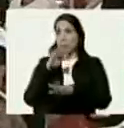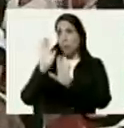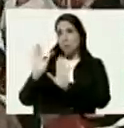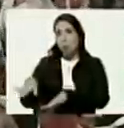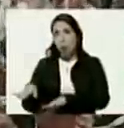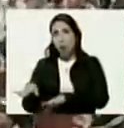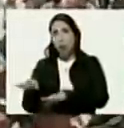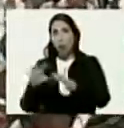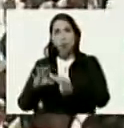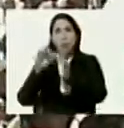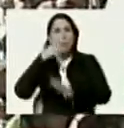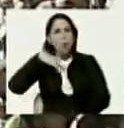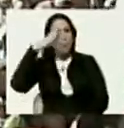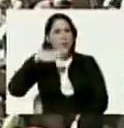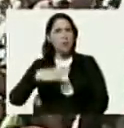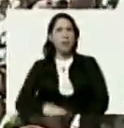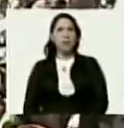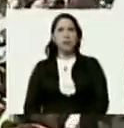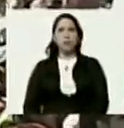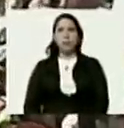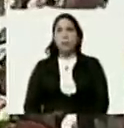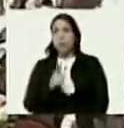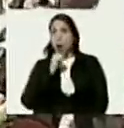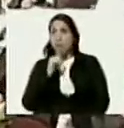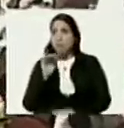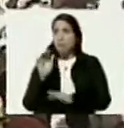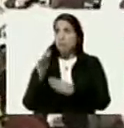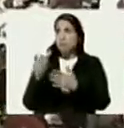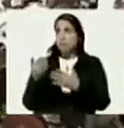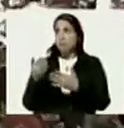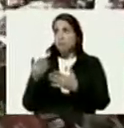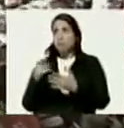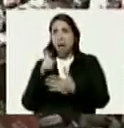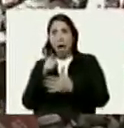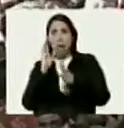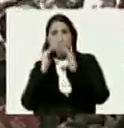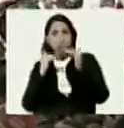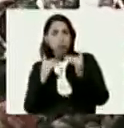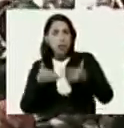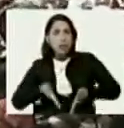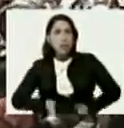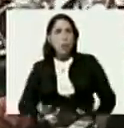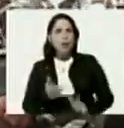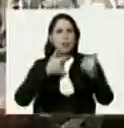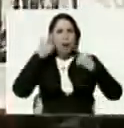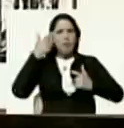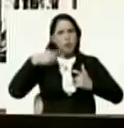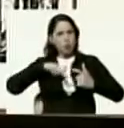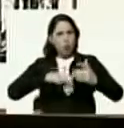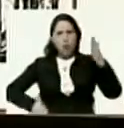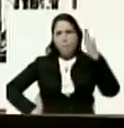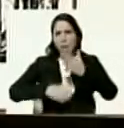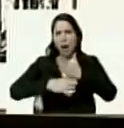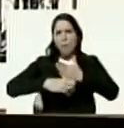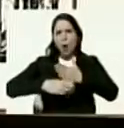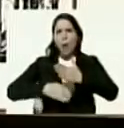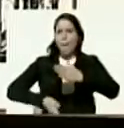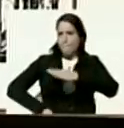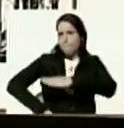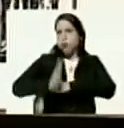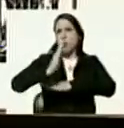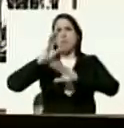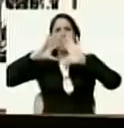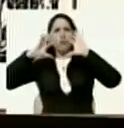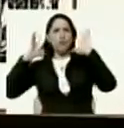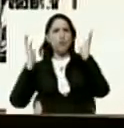Cívico-Militar. Es que no cuentan con los hijos de Chávez. le vamos a dar una lección al mundo, les